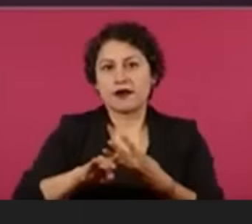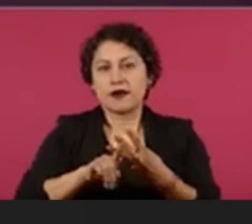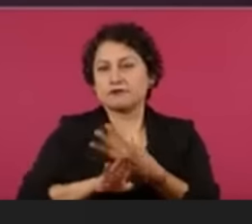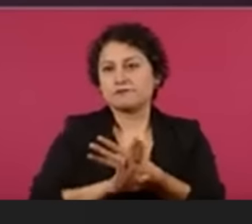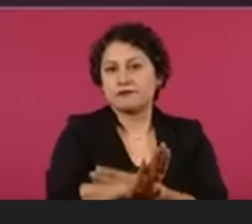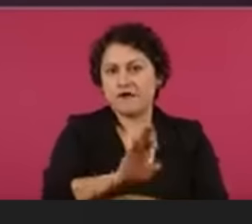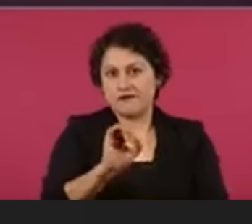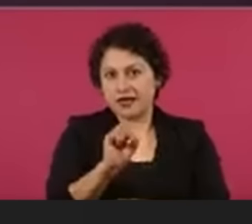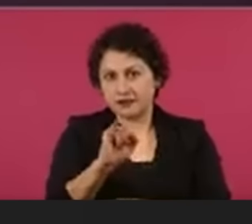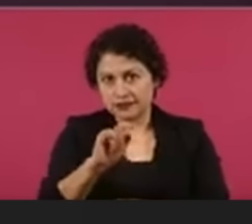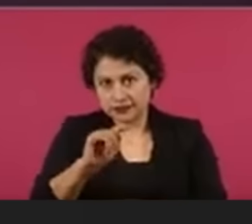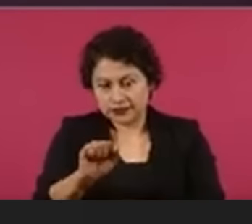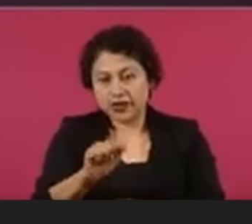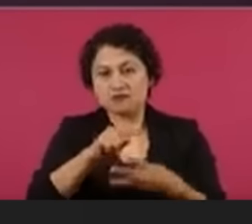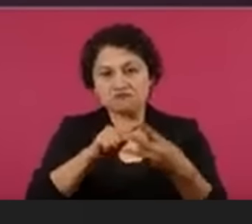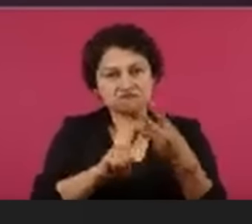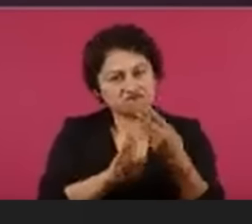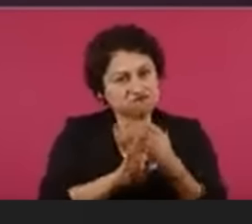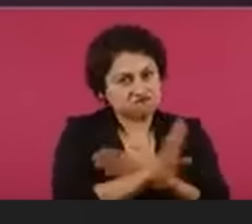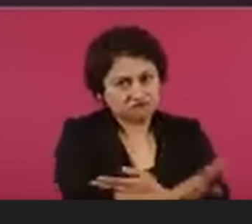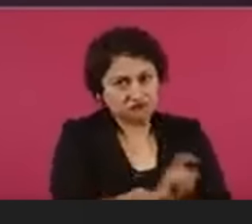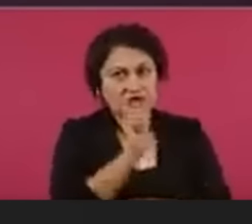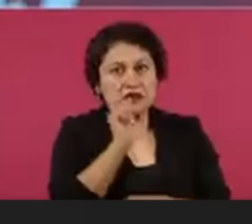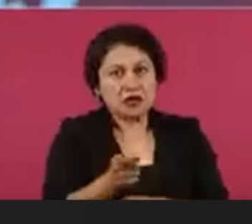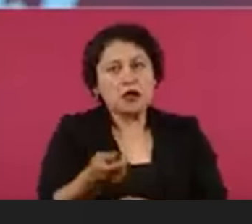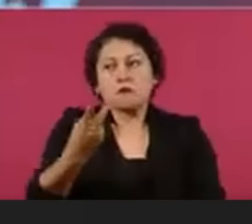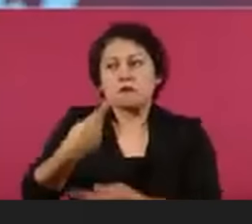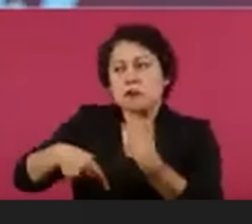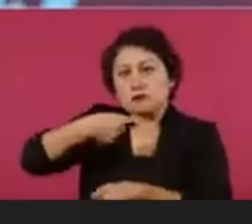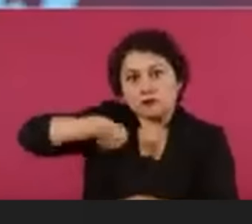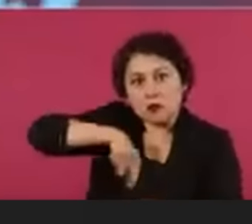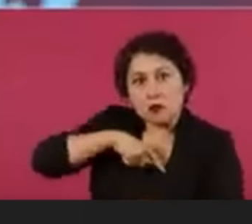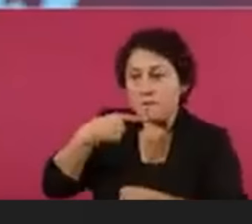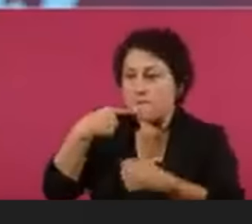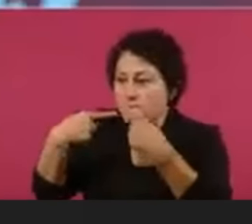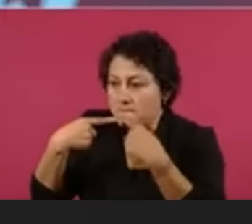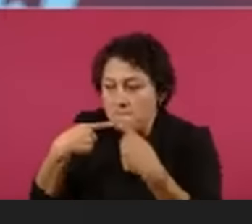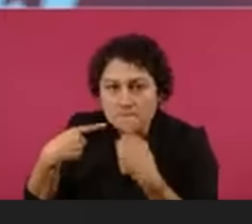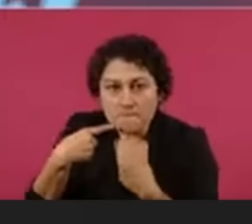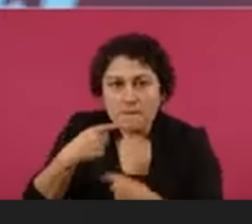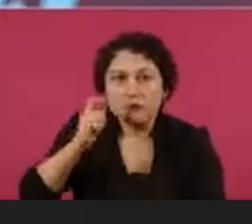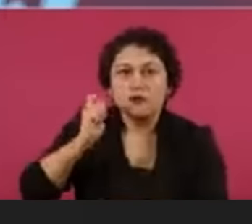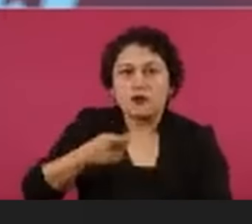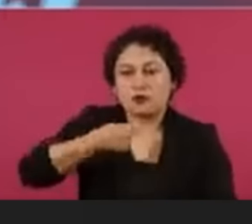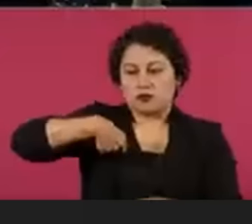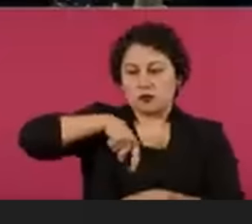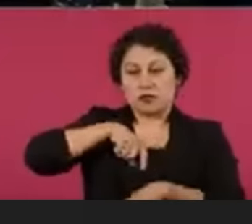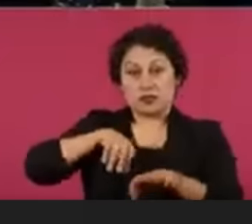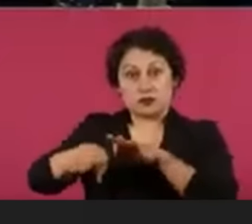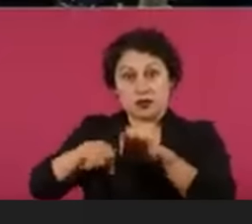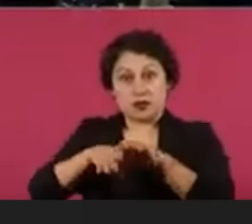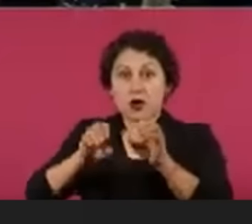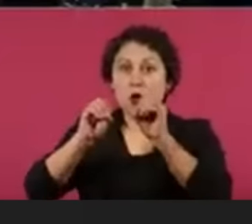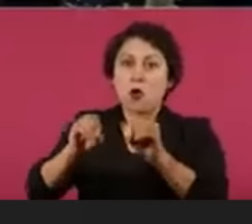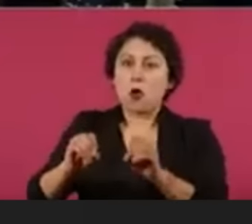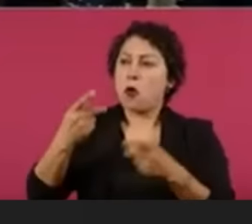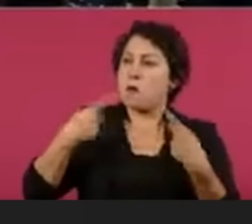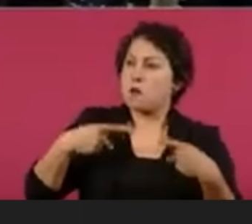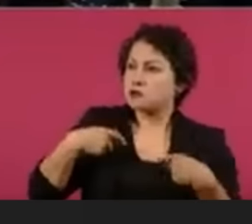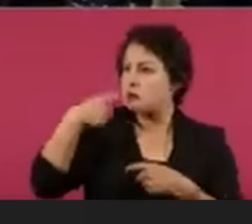una discusión no solo entre quienes nos dedicamos a esta actividad y entre los teóricos del